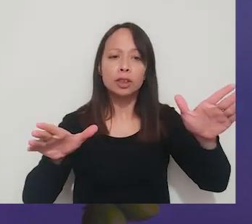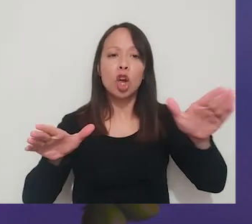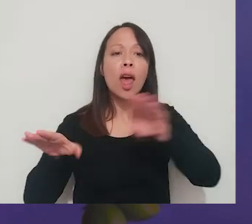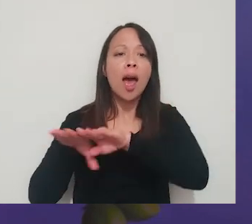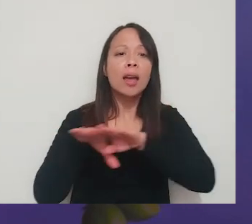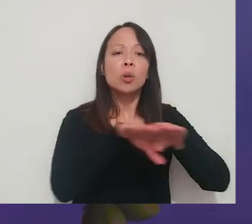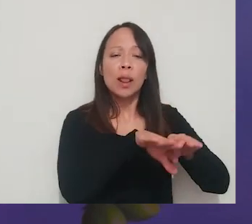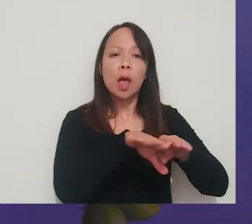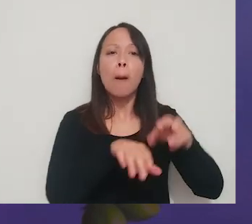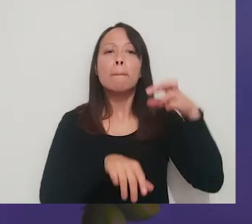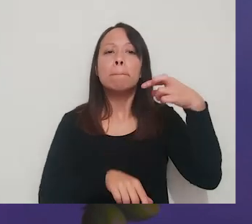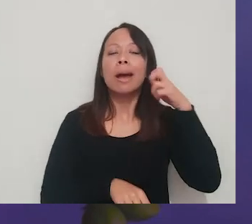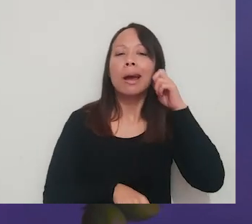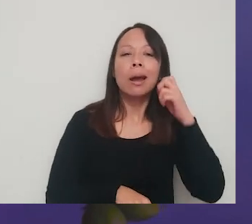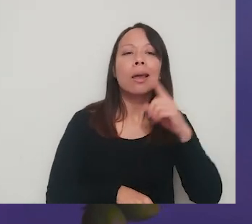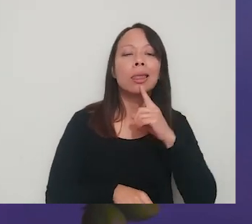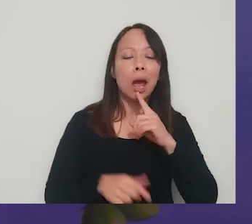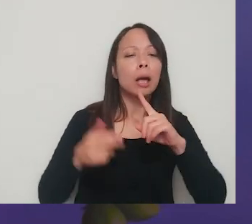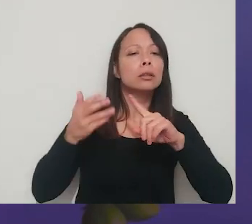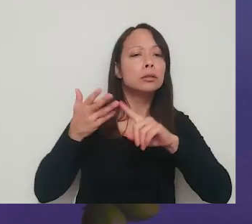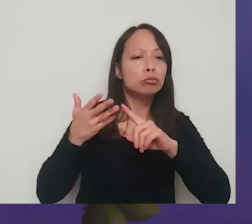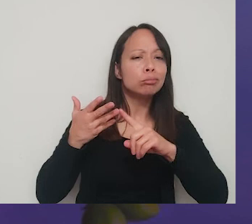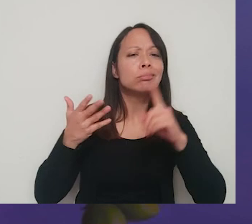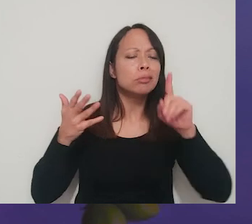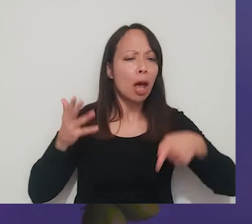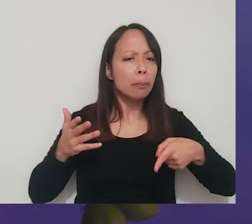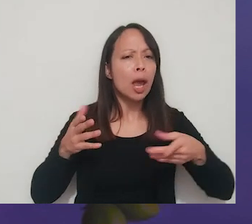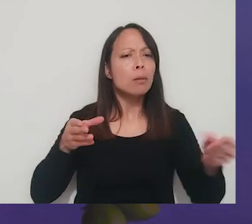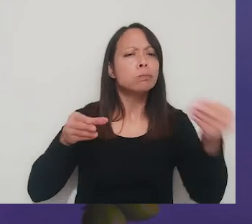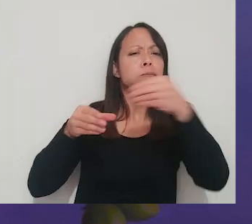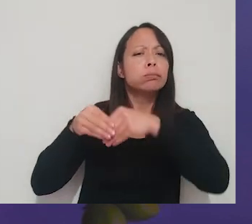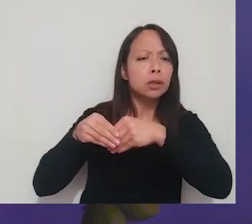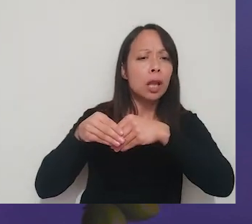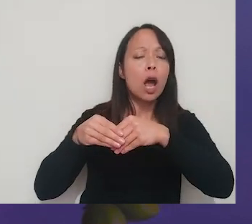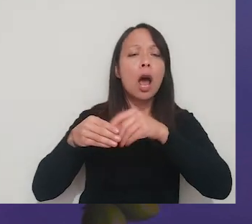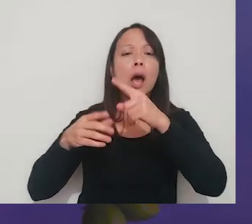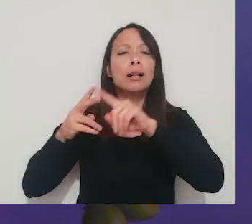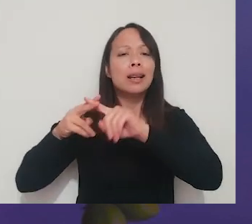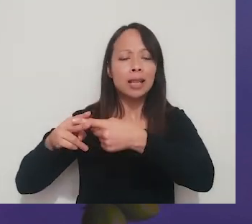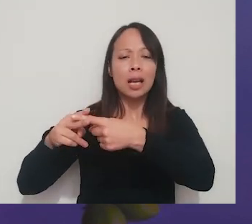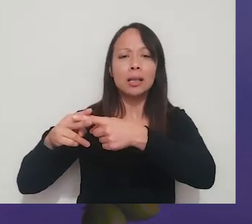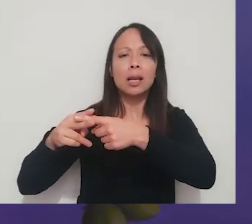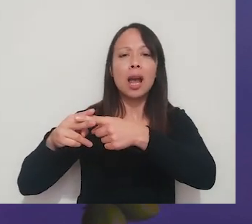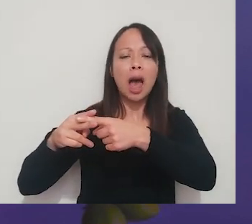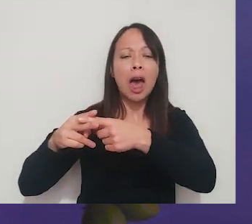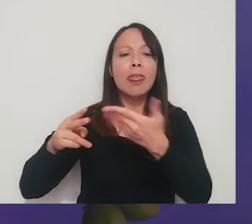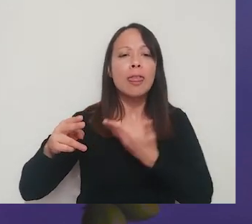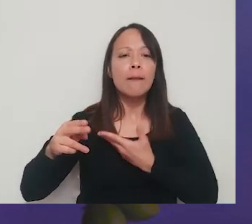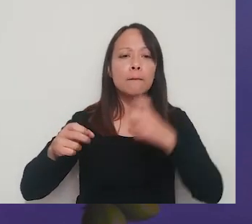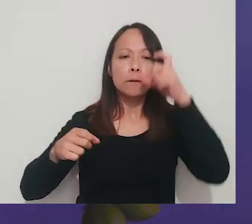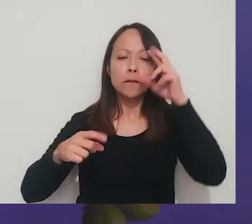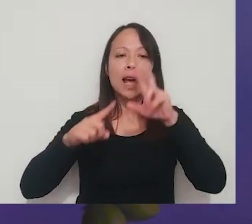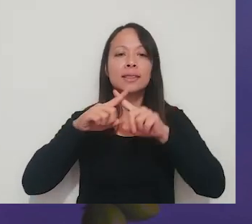otros, el PGT o diagnóstico genético preimplantatorio debe ser entendido como parte integrante de las técnicas de reproducción